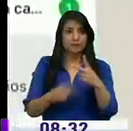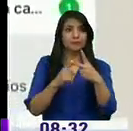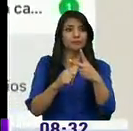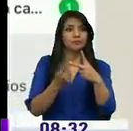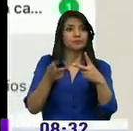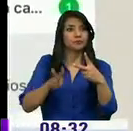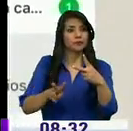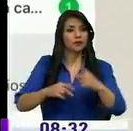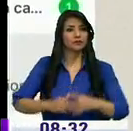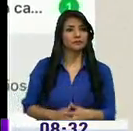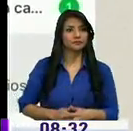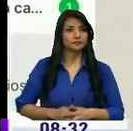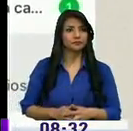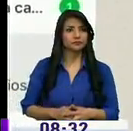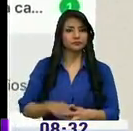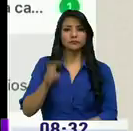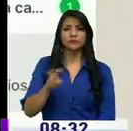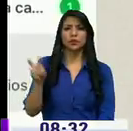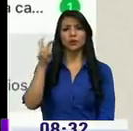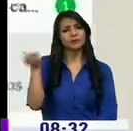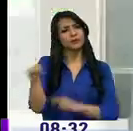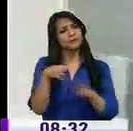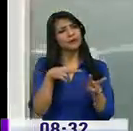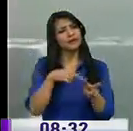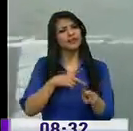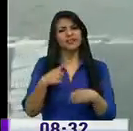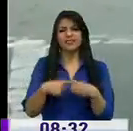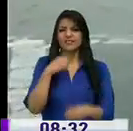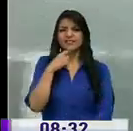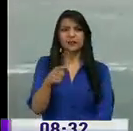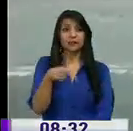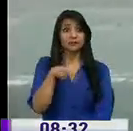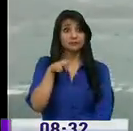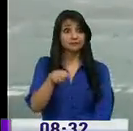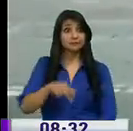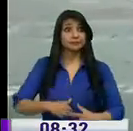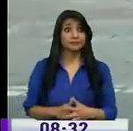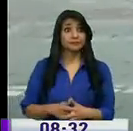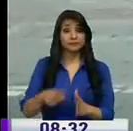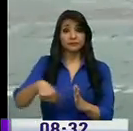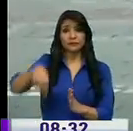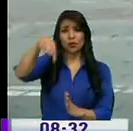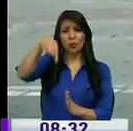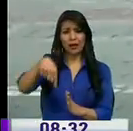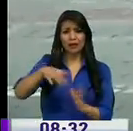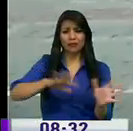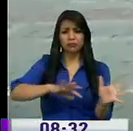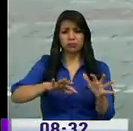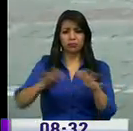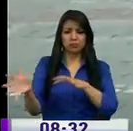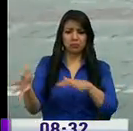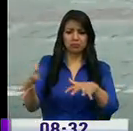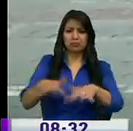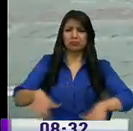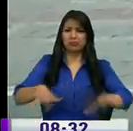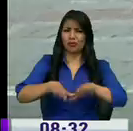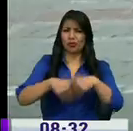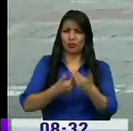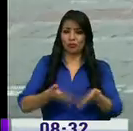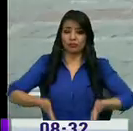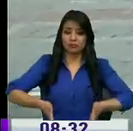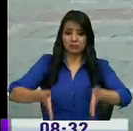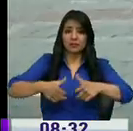otra, el turista se lleva la impresión de mi lindo Quito. Ah, miren esto. Ahí está el hueco. Miren cómo tapan el hueco. Increíble, en plena Gran